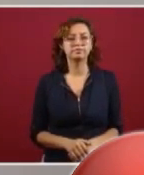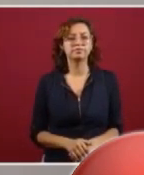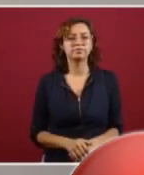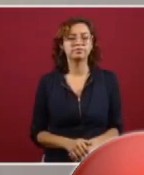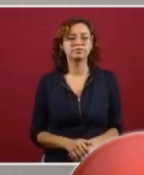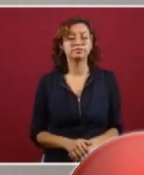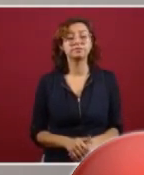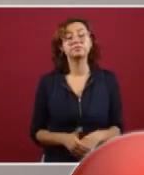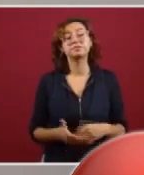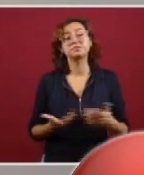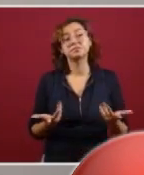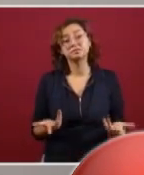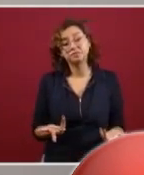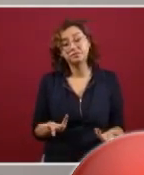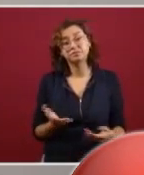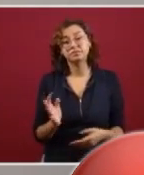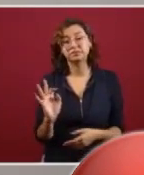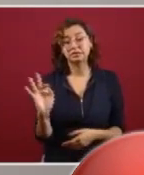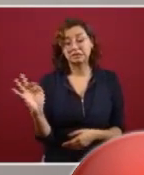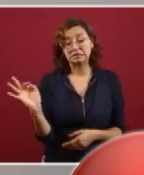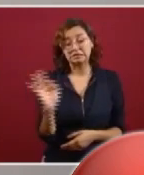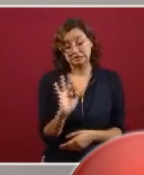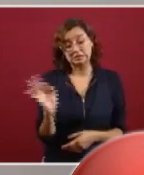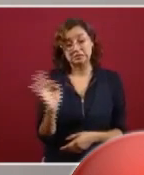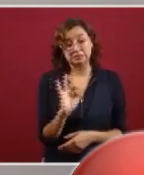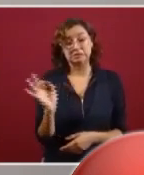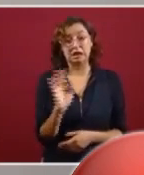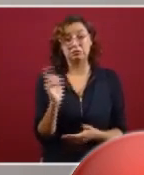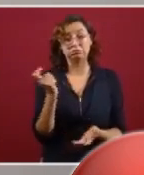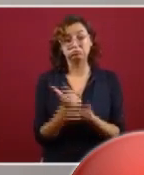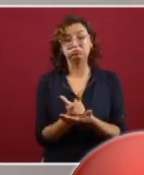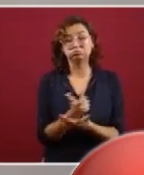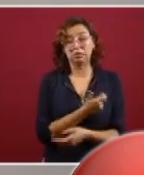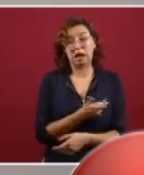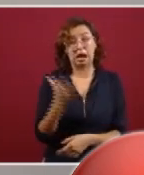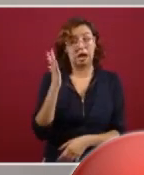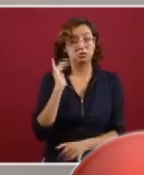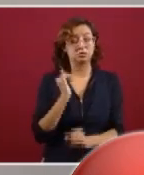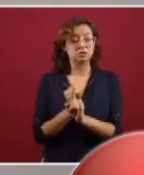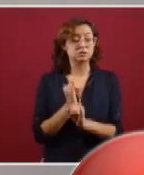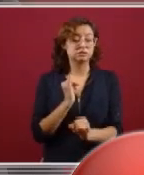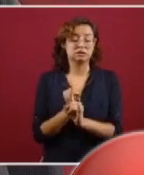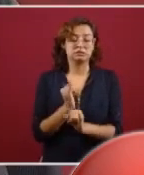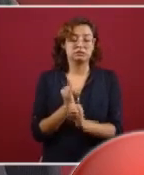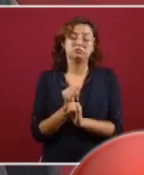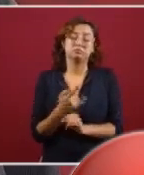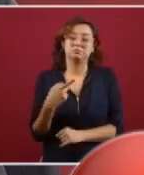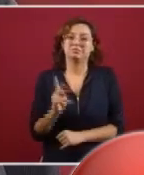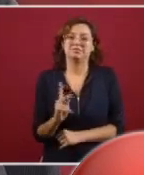A lo mejor, pues eso es lo que cuesta, pues, pero se me hace